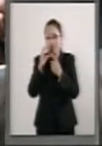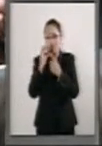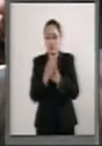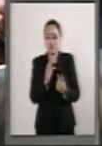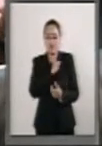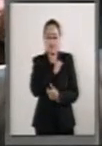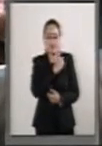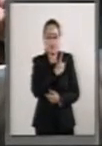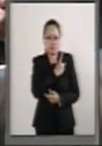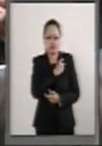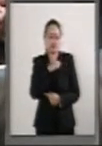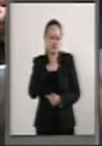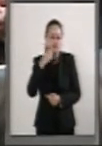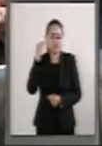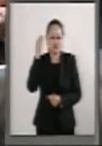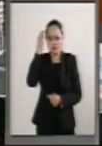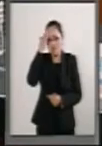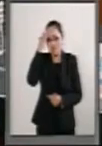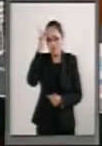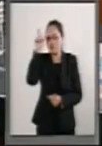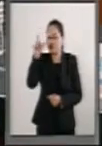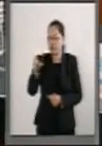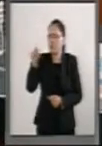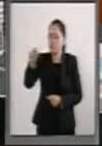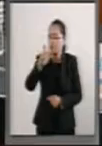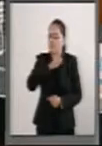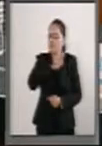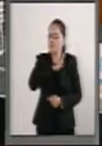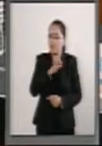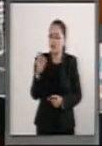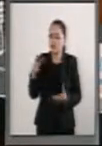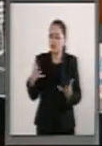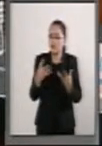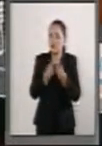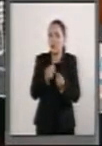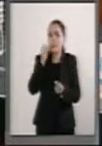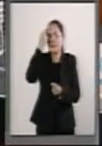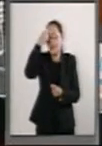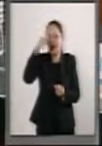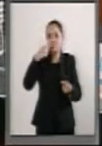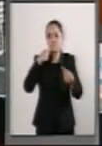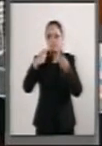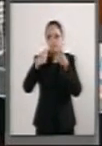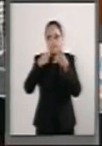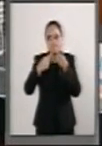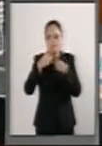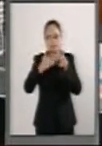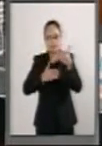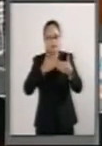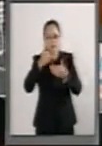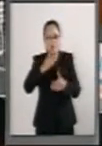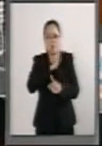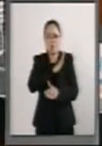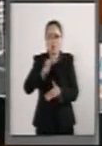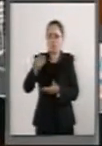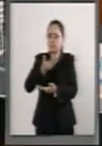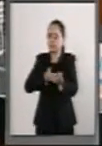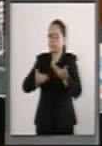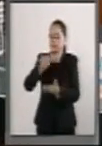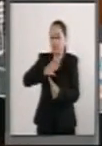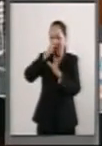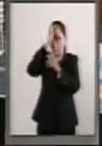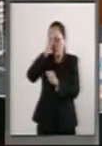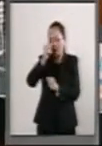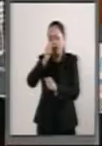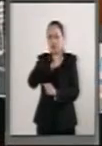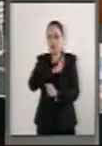Salud, tu gran disponibilidad a, mediante el diálogo, llegar a acuerdos, llegar a